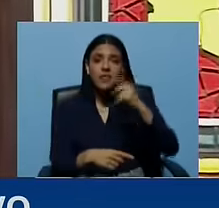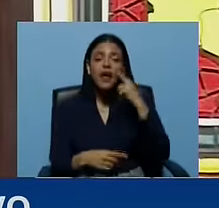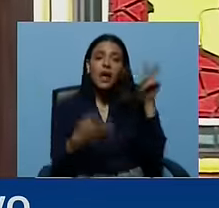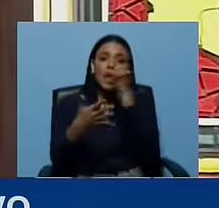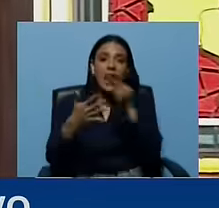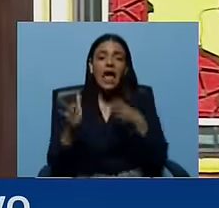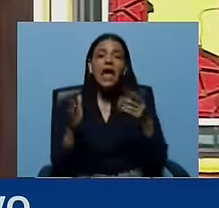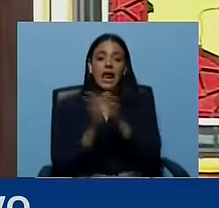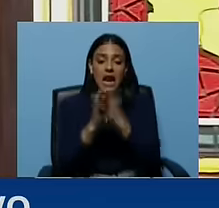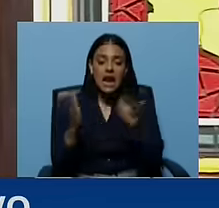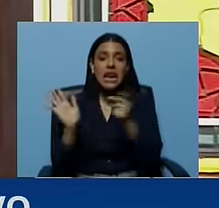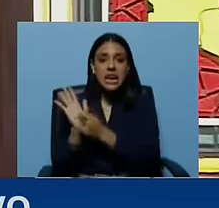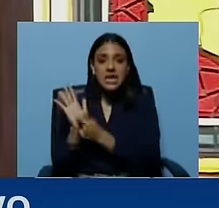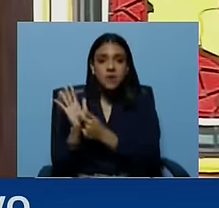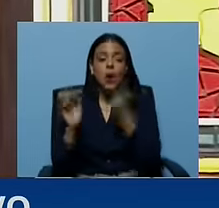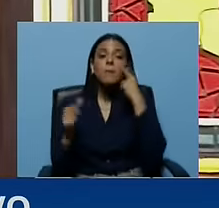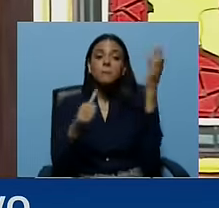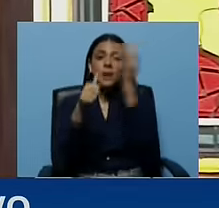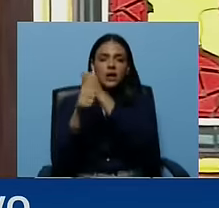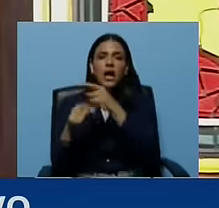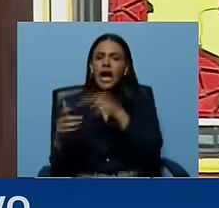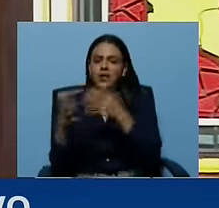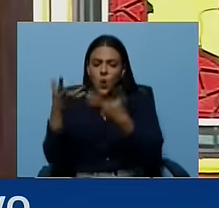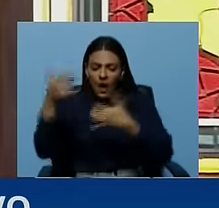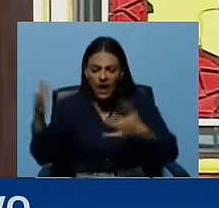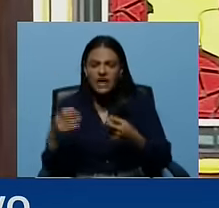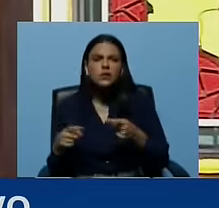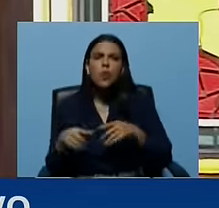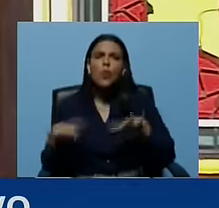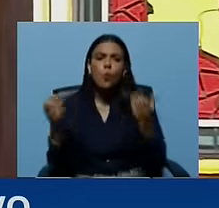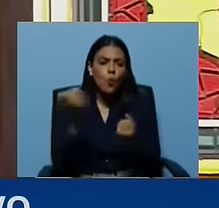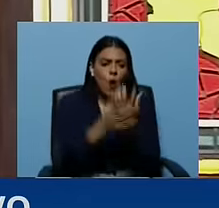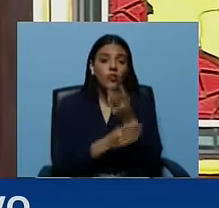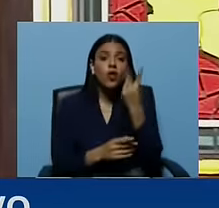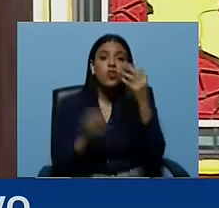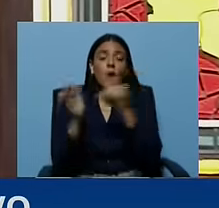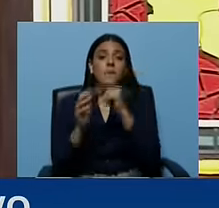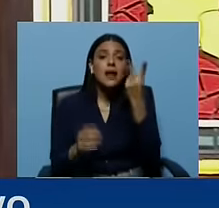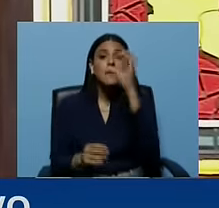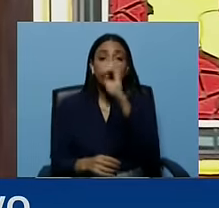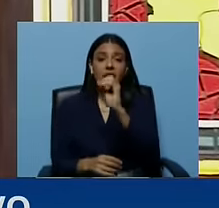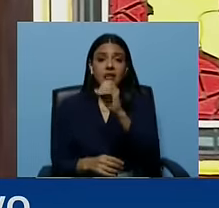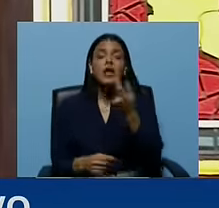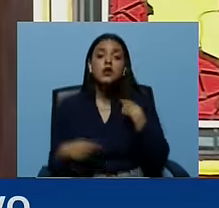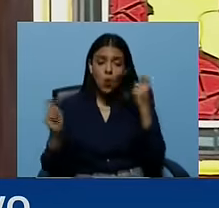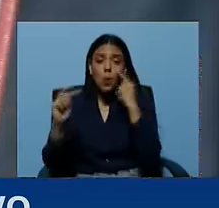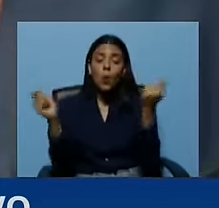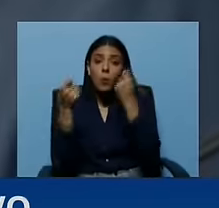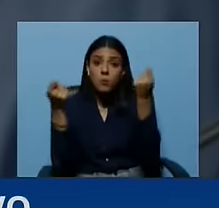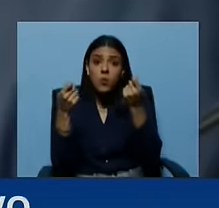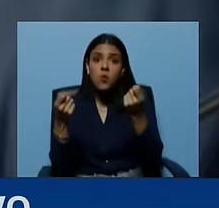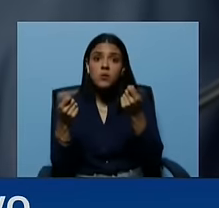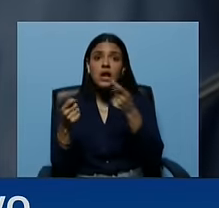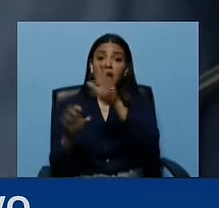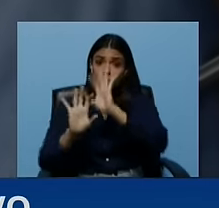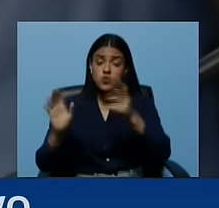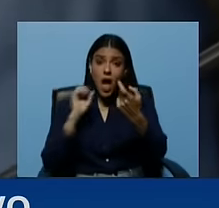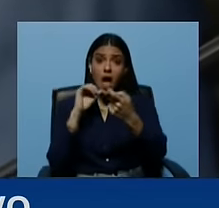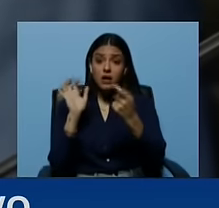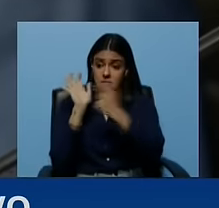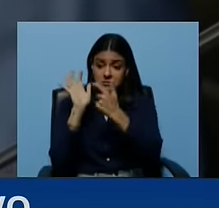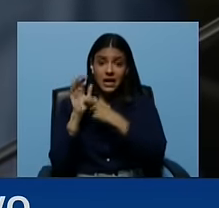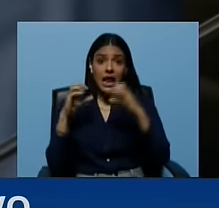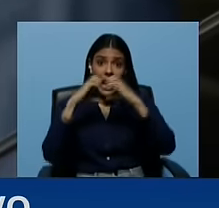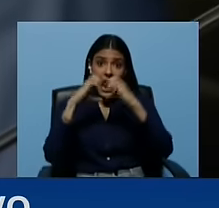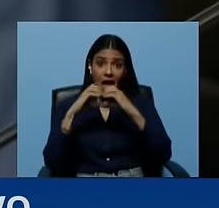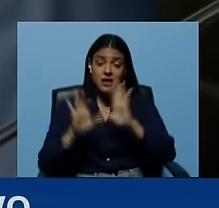para que descubran tantas cosas. Un libro escrito en el 2020. Yo lo publiqué en mis redes sociales. No le has dado like.